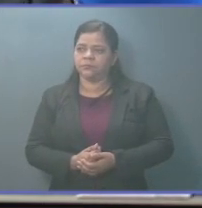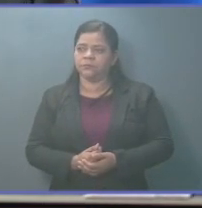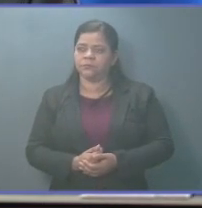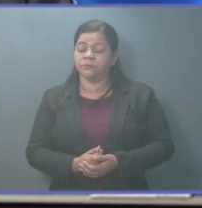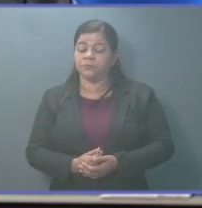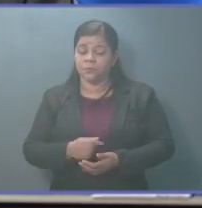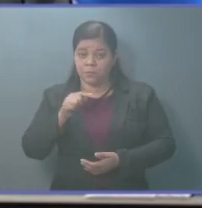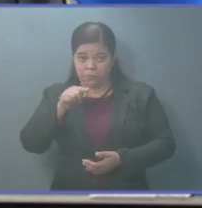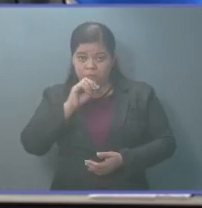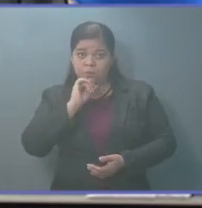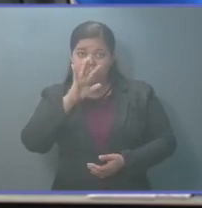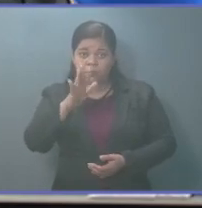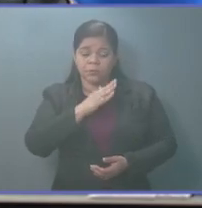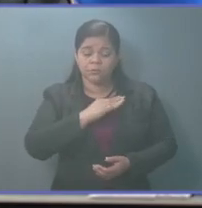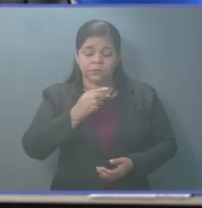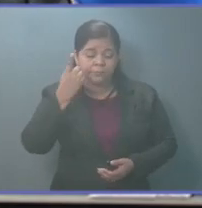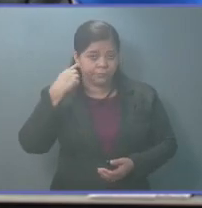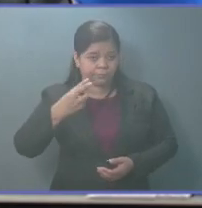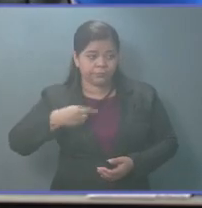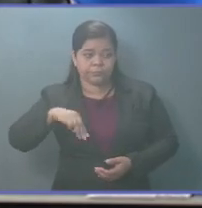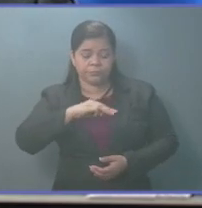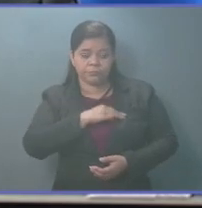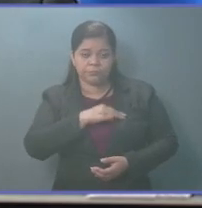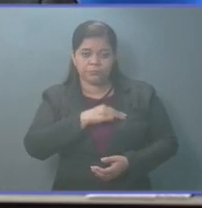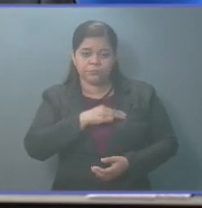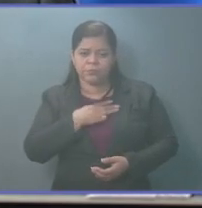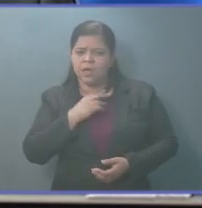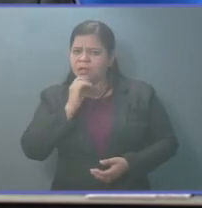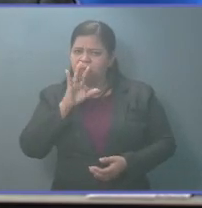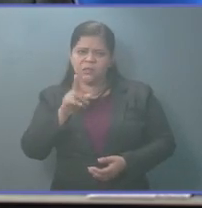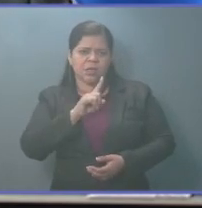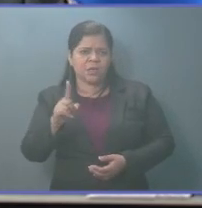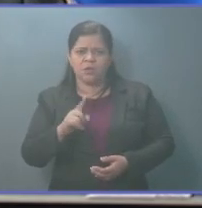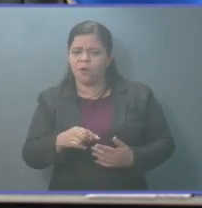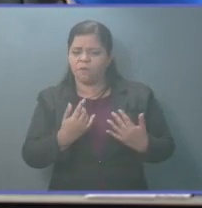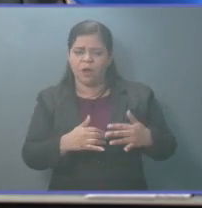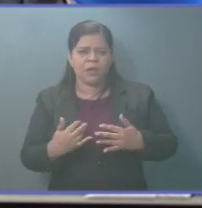Usted dice, señor ministro, que no fue una operación militar,